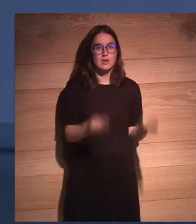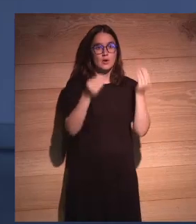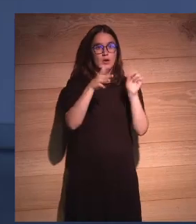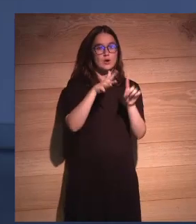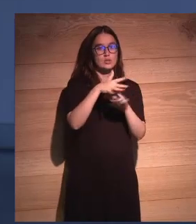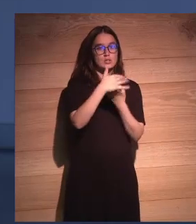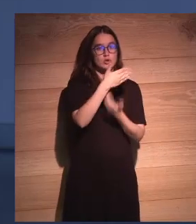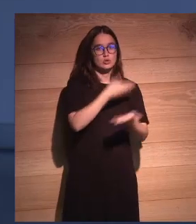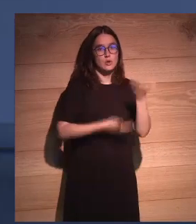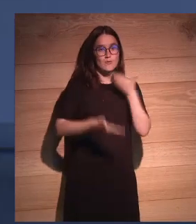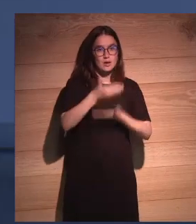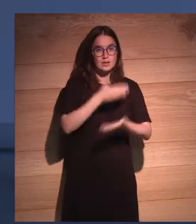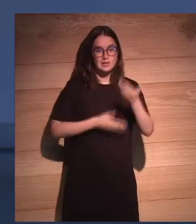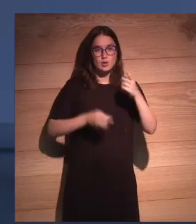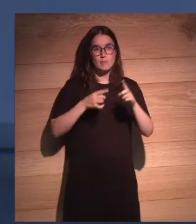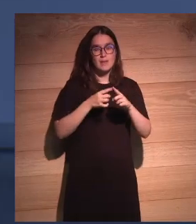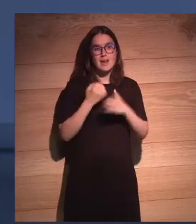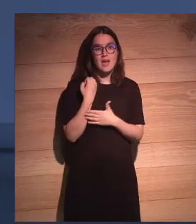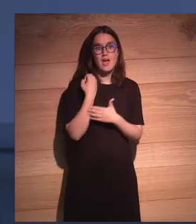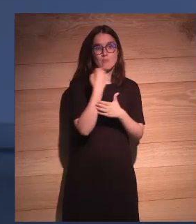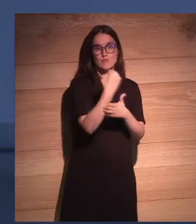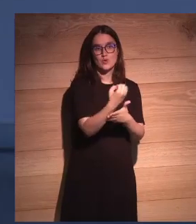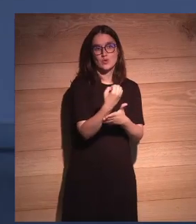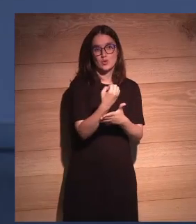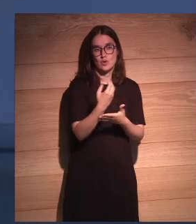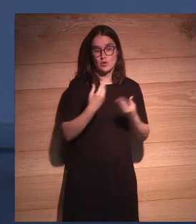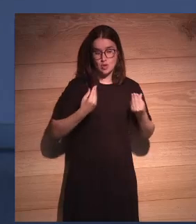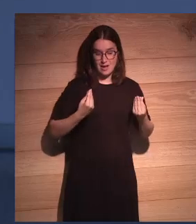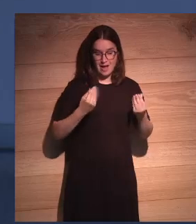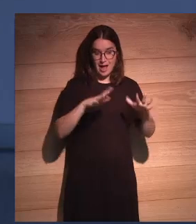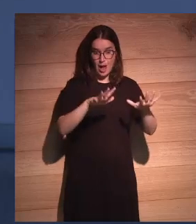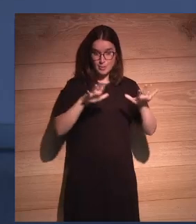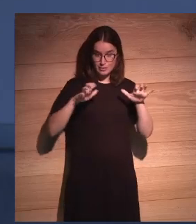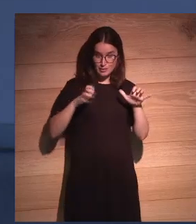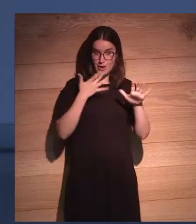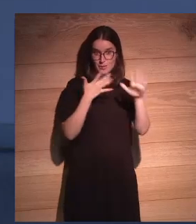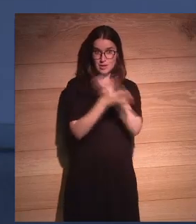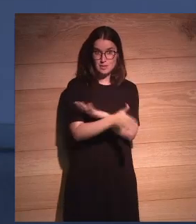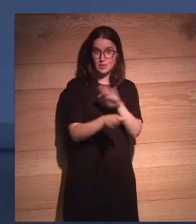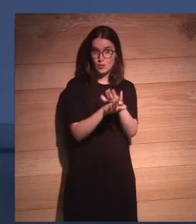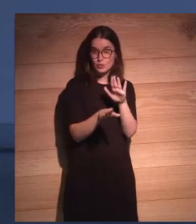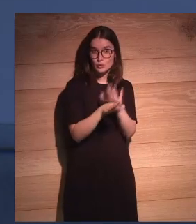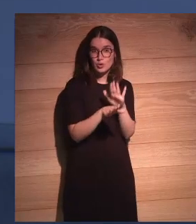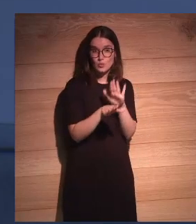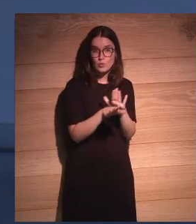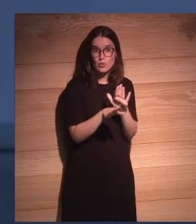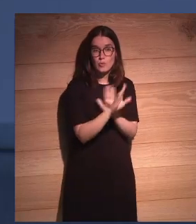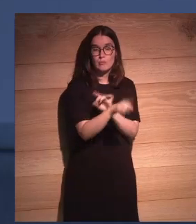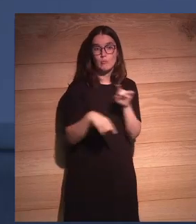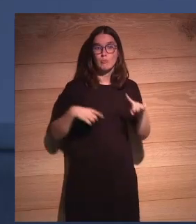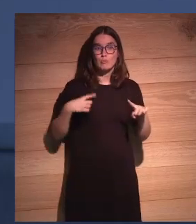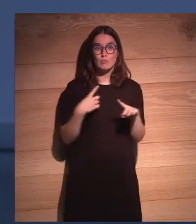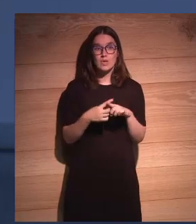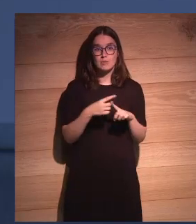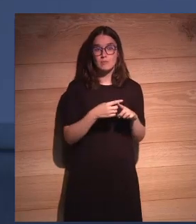entornos colaborativos, para dar soporte a ese lifelong learning, a ese aprendizaje continuo, y